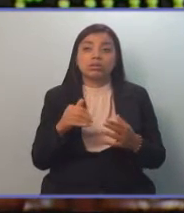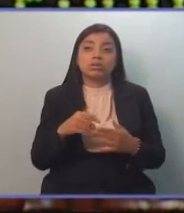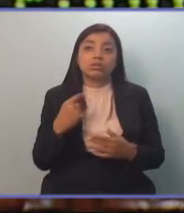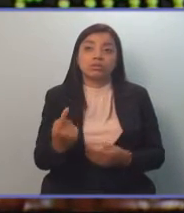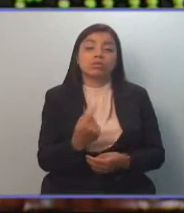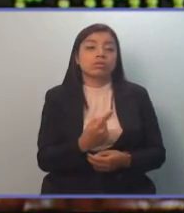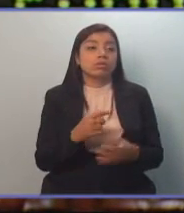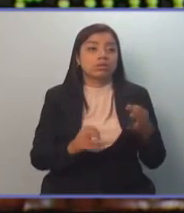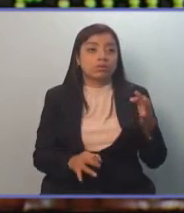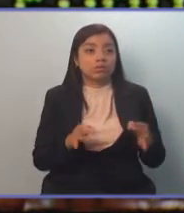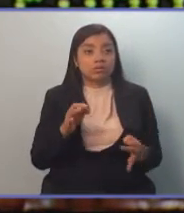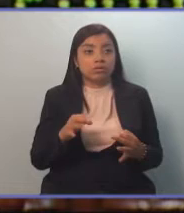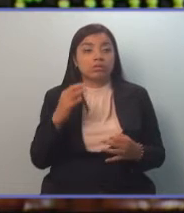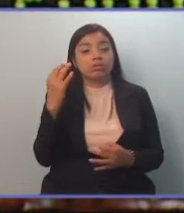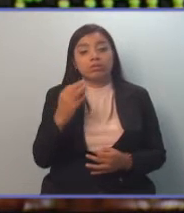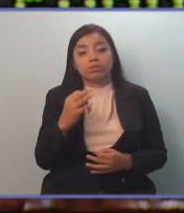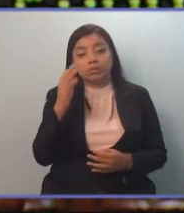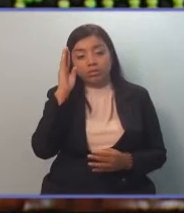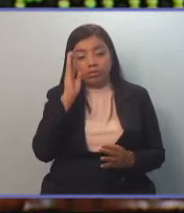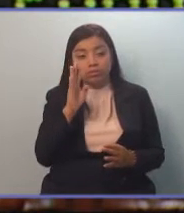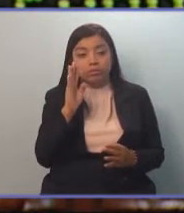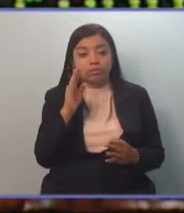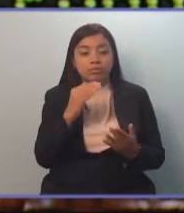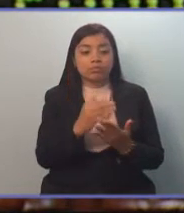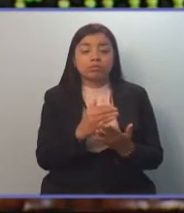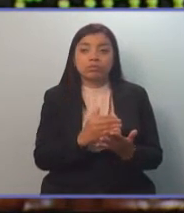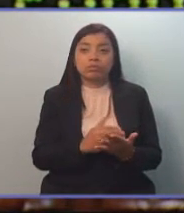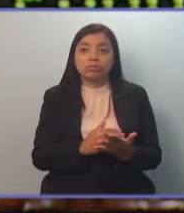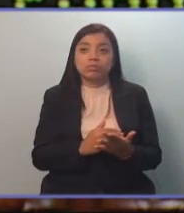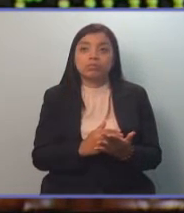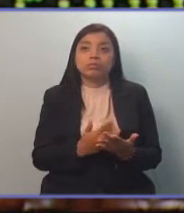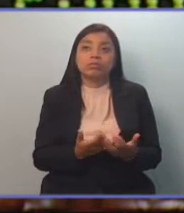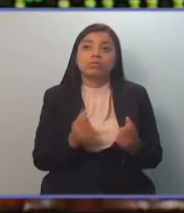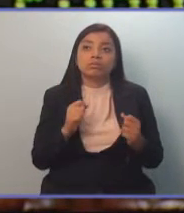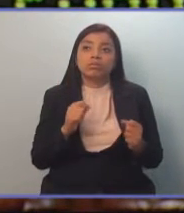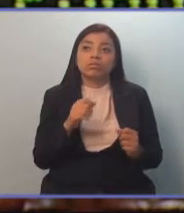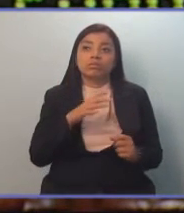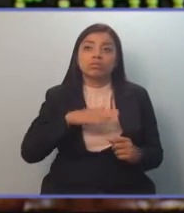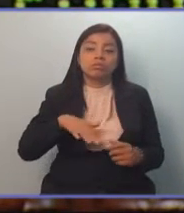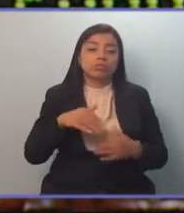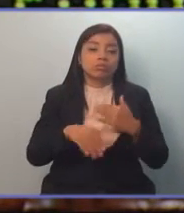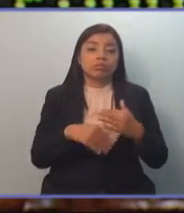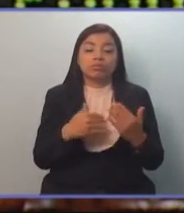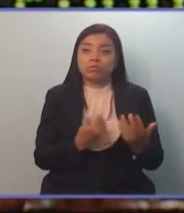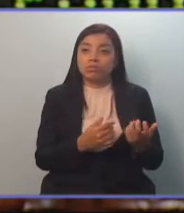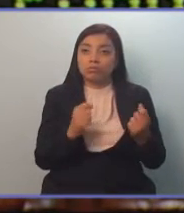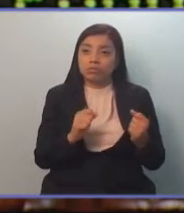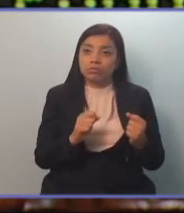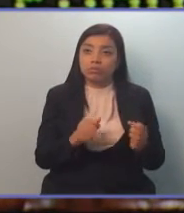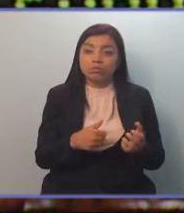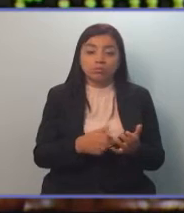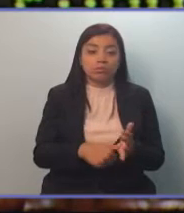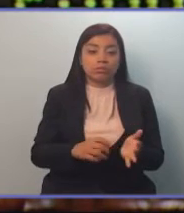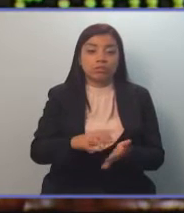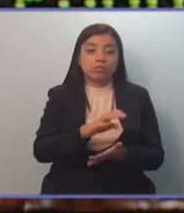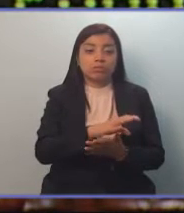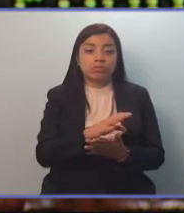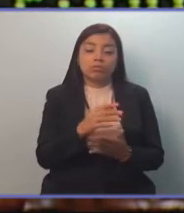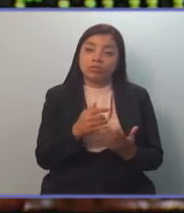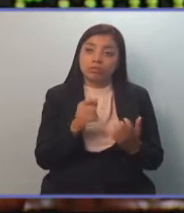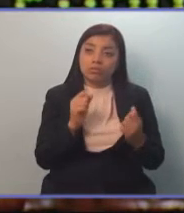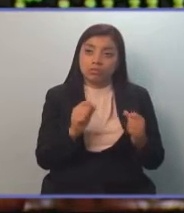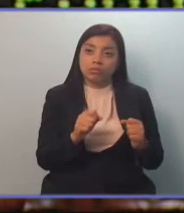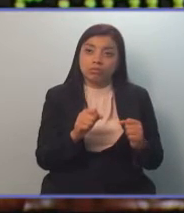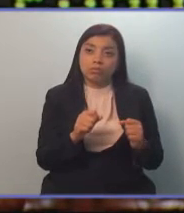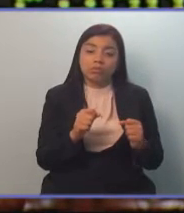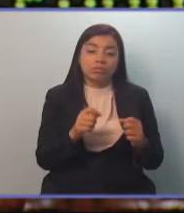naturales jurídicas deberán contar con la licencia correspondiente y ubicarse en lugares autorizados por las alcaldías previamente calificadas